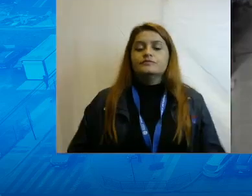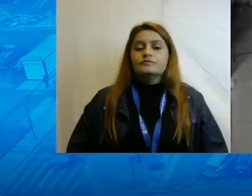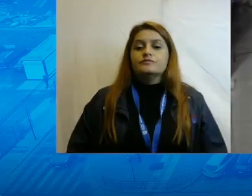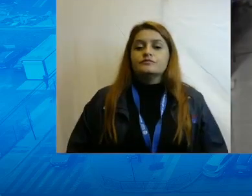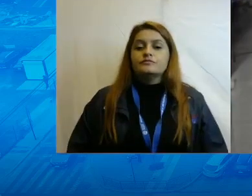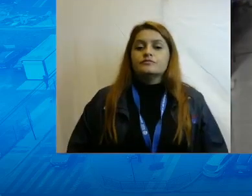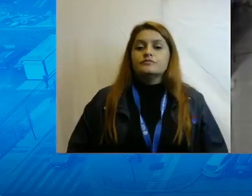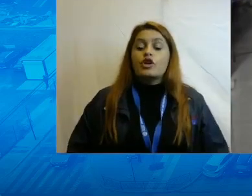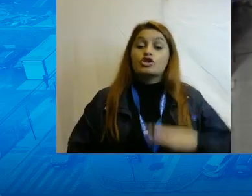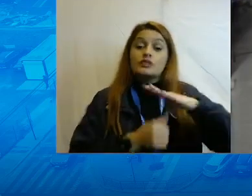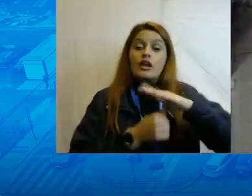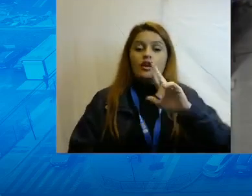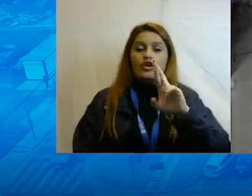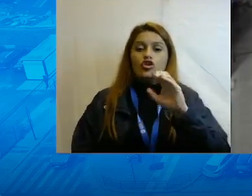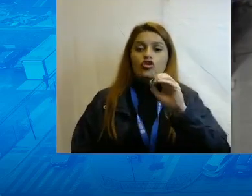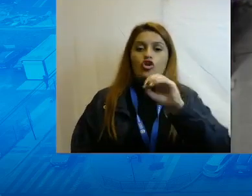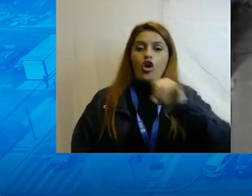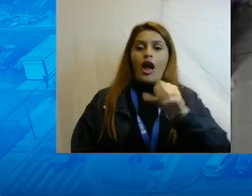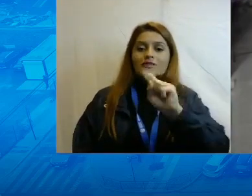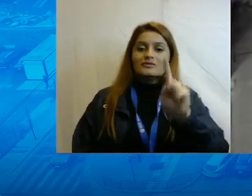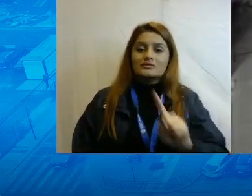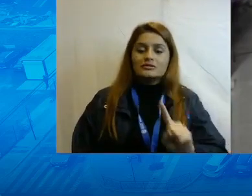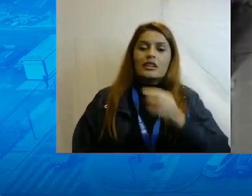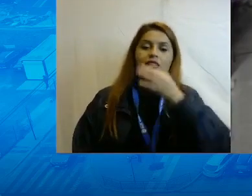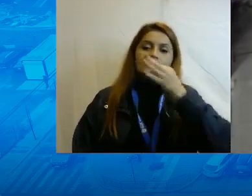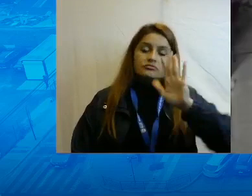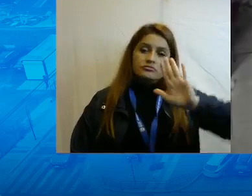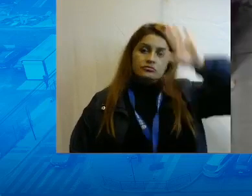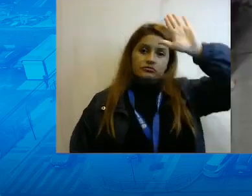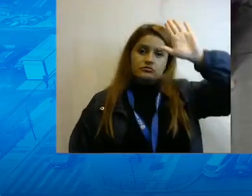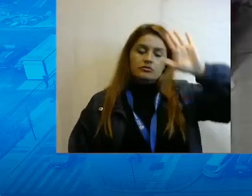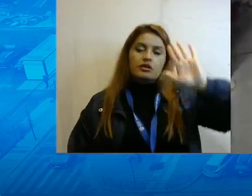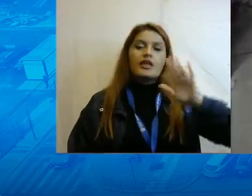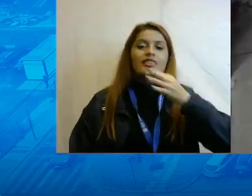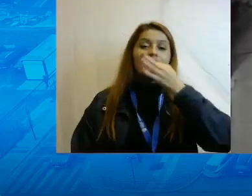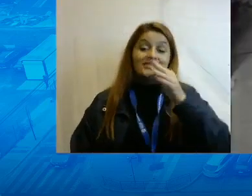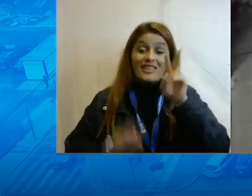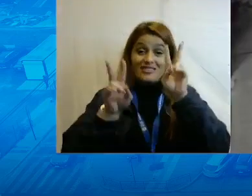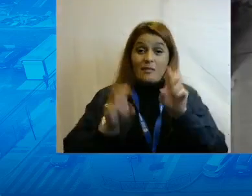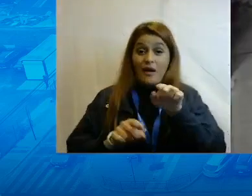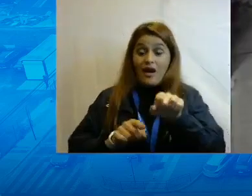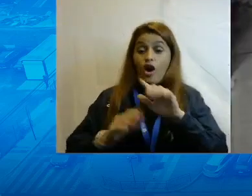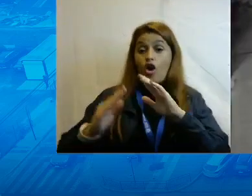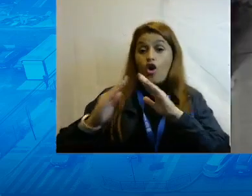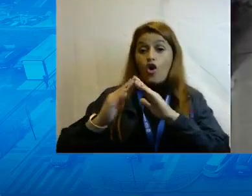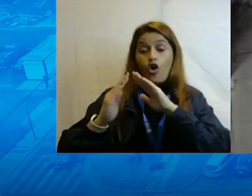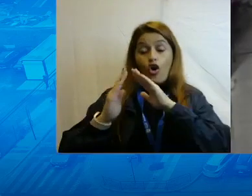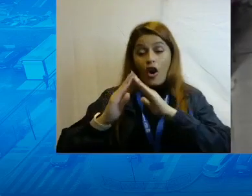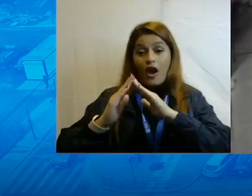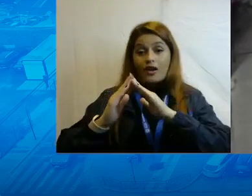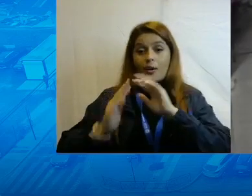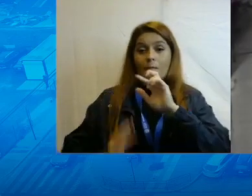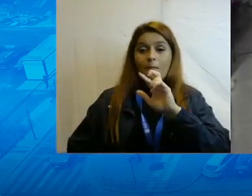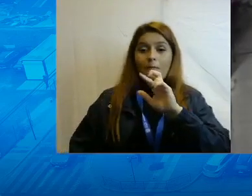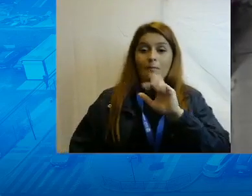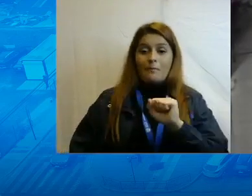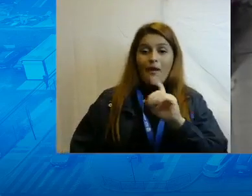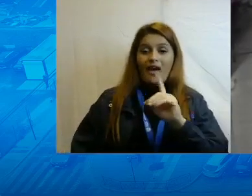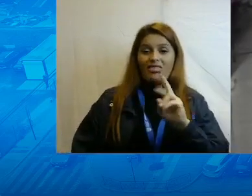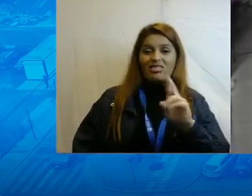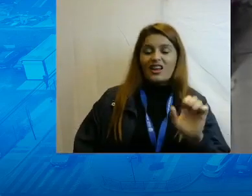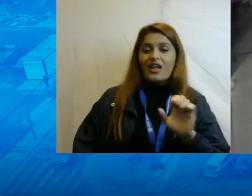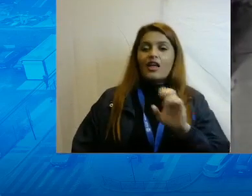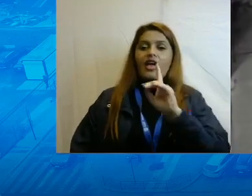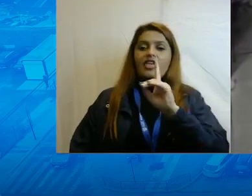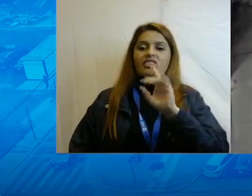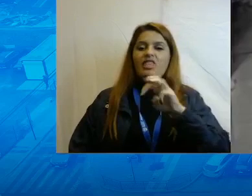Concejal Rojas. Aló, sí, bueno, alcaldesa, con respecto al hogar del Padre Demetrio, ver específicamente en qué